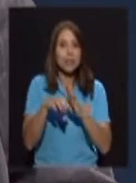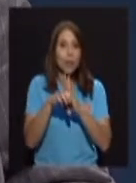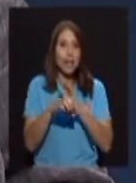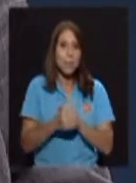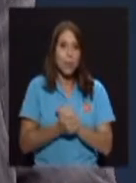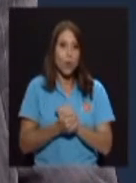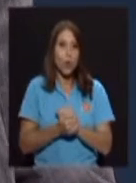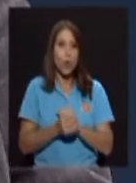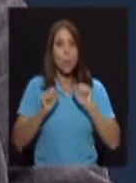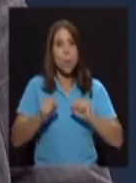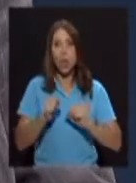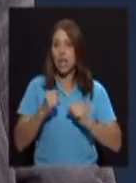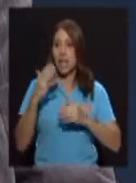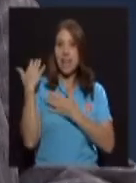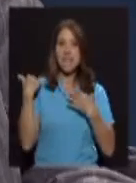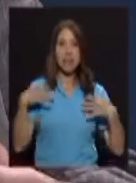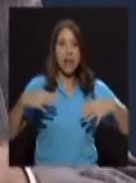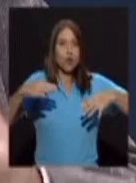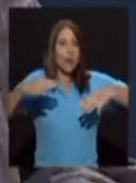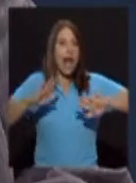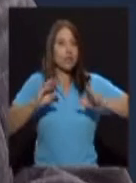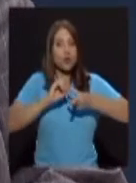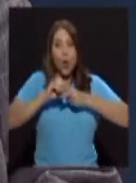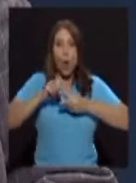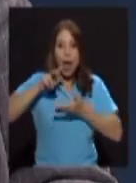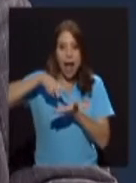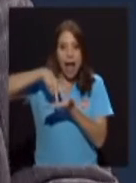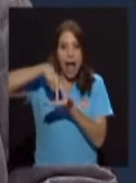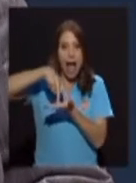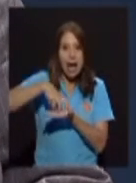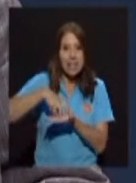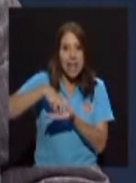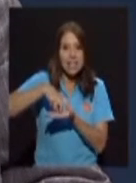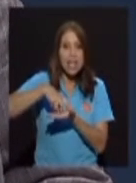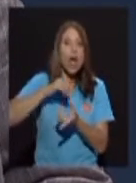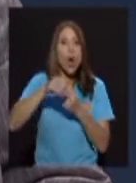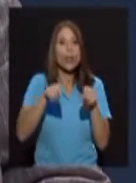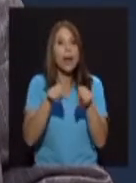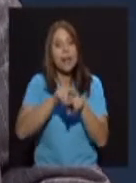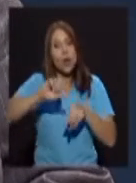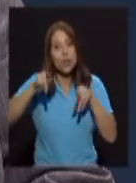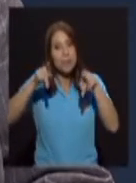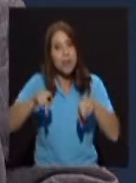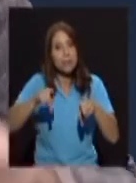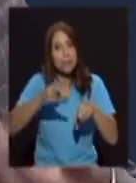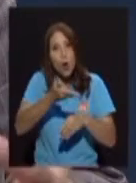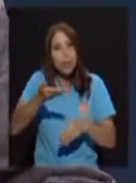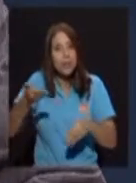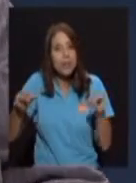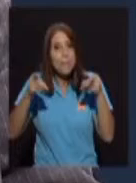el poder levantar los brazos, el poder agacharse, y también otras que están más relacionadas a lo que es el deterioro cognitivo, que